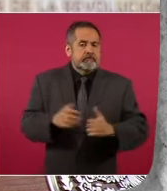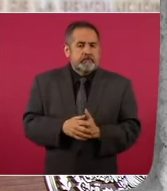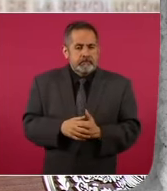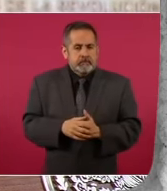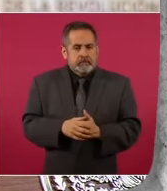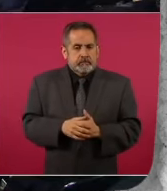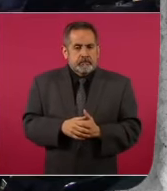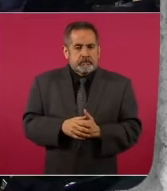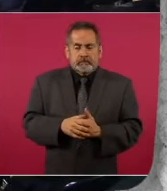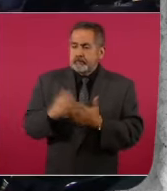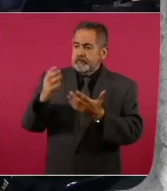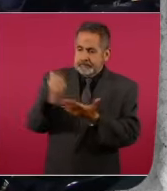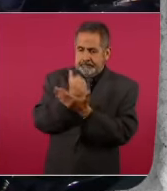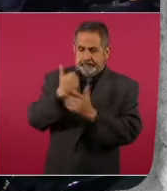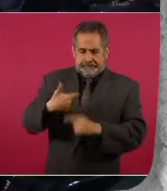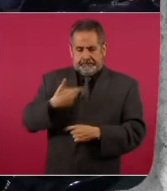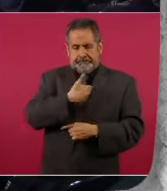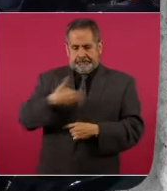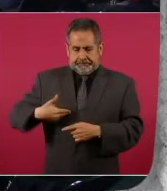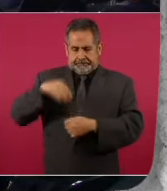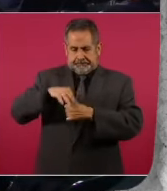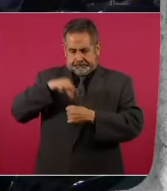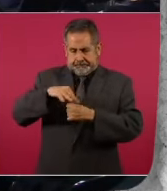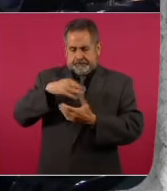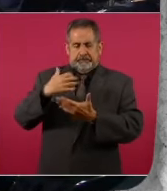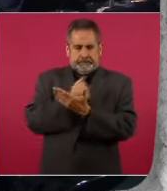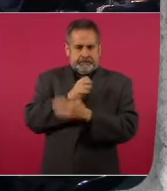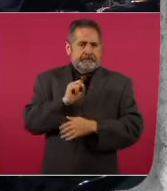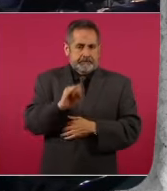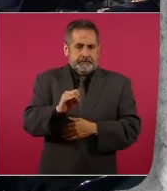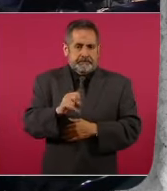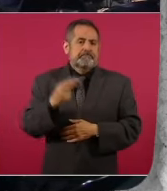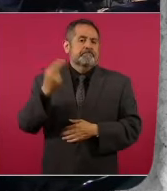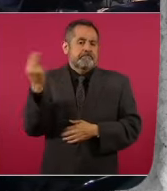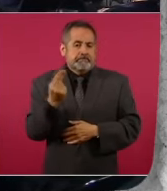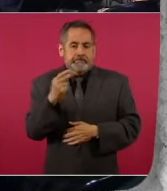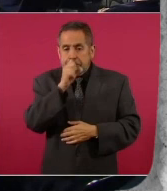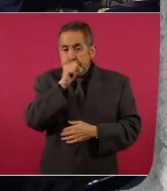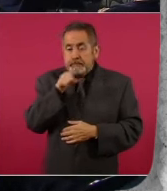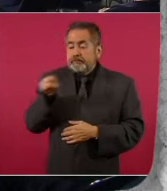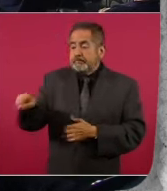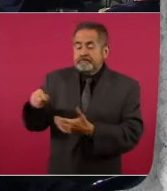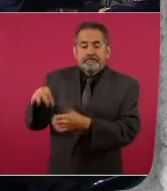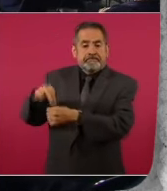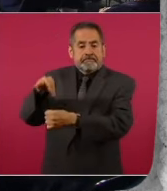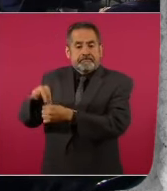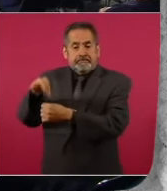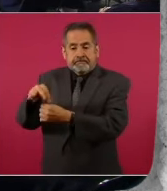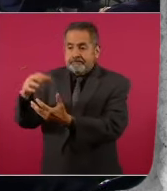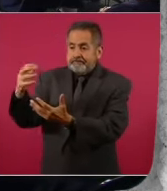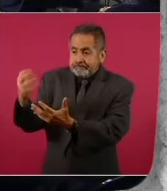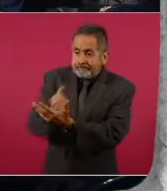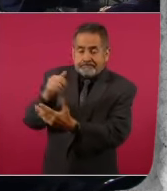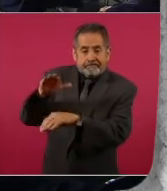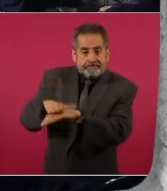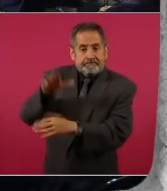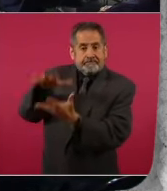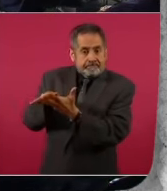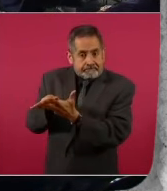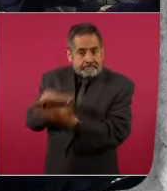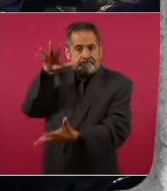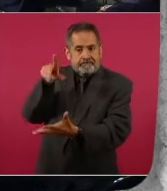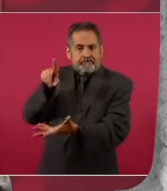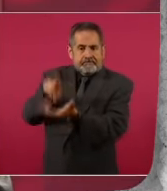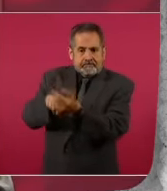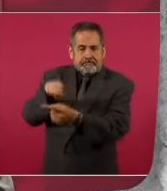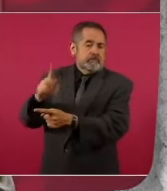no solo ganar la presidencia, se requiere ganar la mayoría